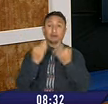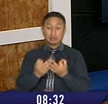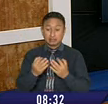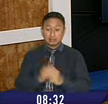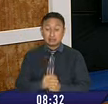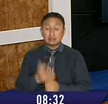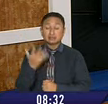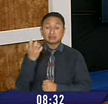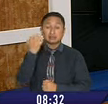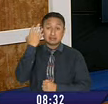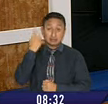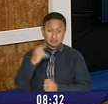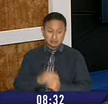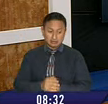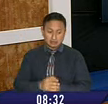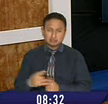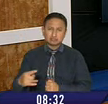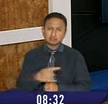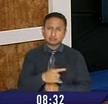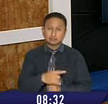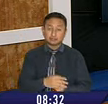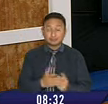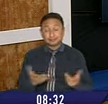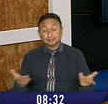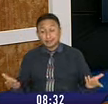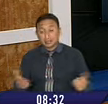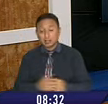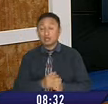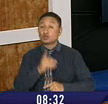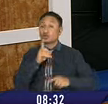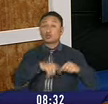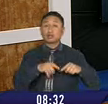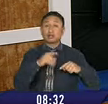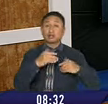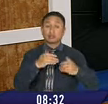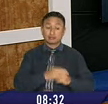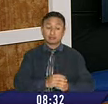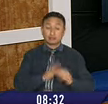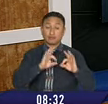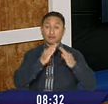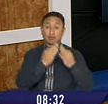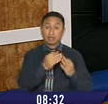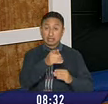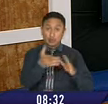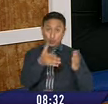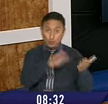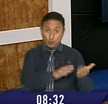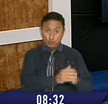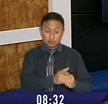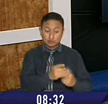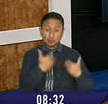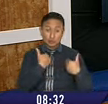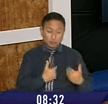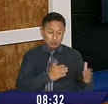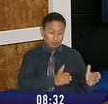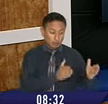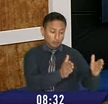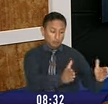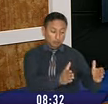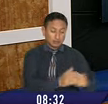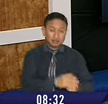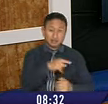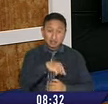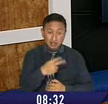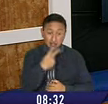durante 15 días le están, bueno, no le pueden ni siquiera enterrar, podemos decir que ni siquiera lo están velando al cuerpo de un ser querido, que los